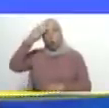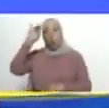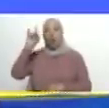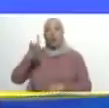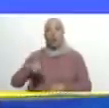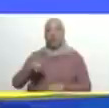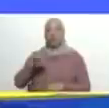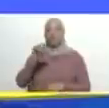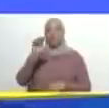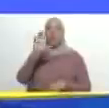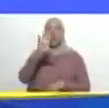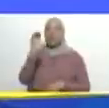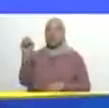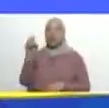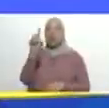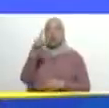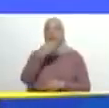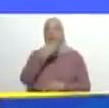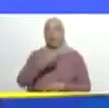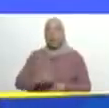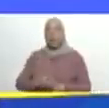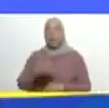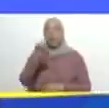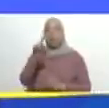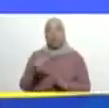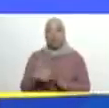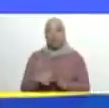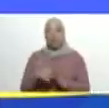de 2022. Asimismo,